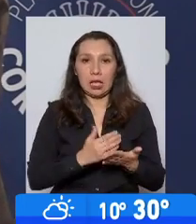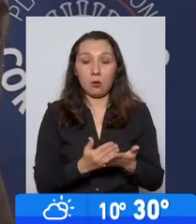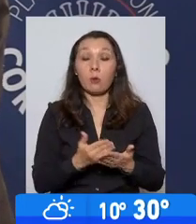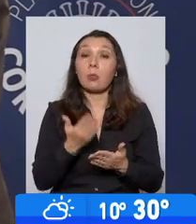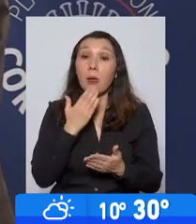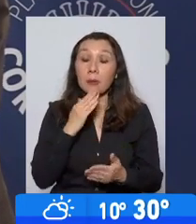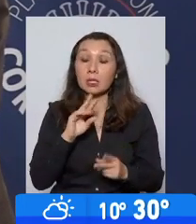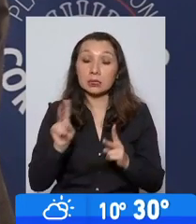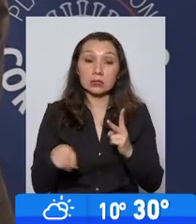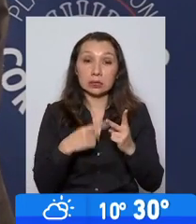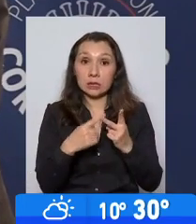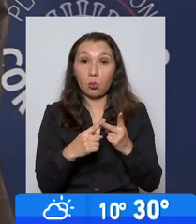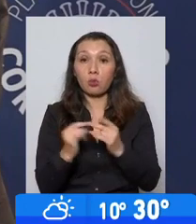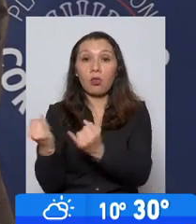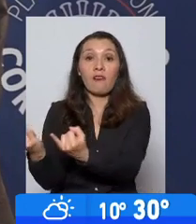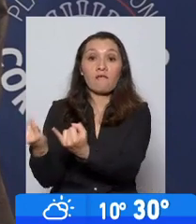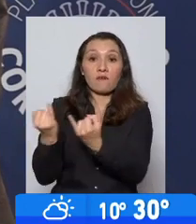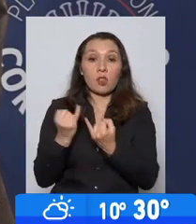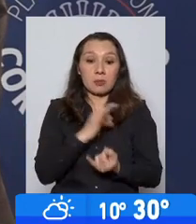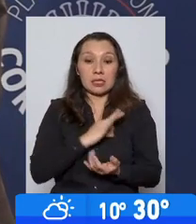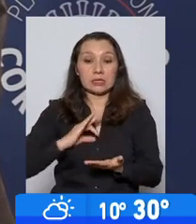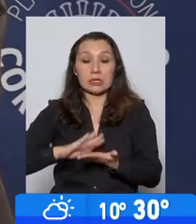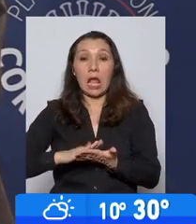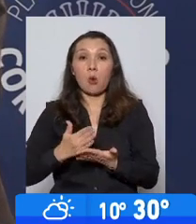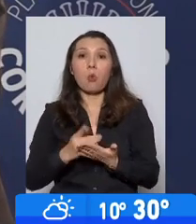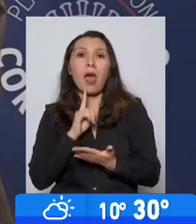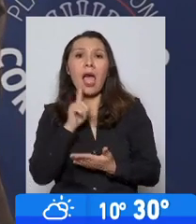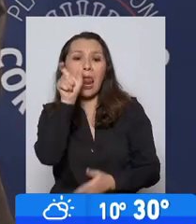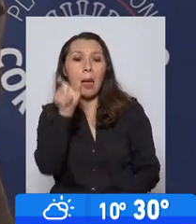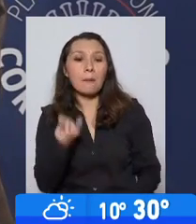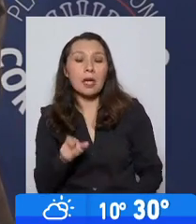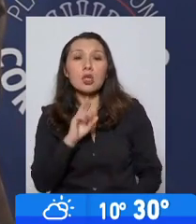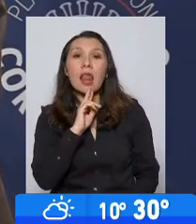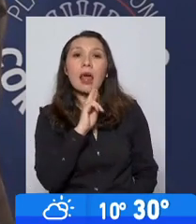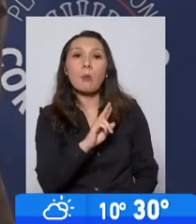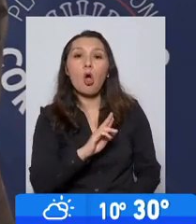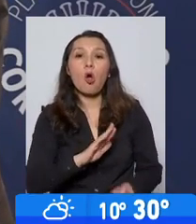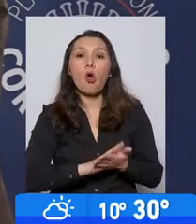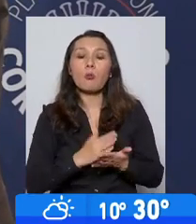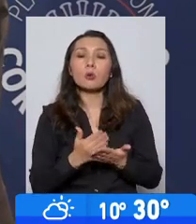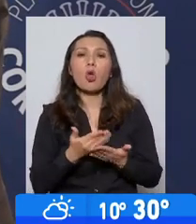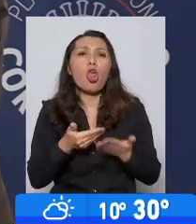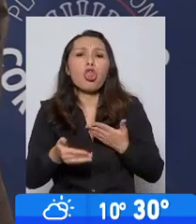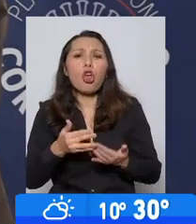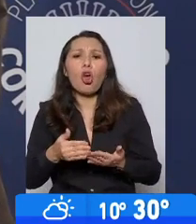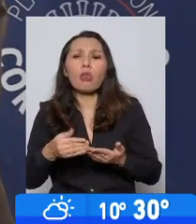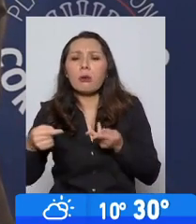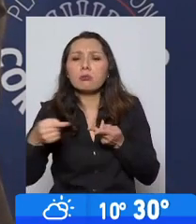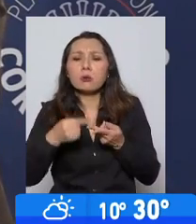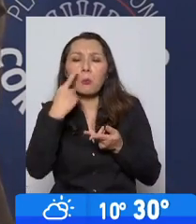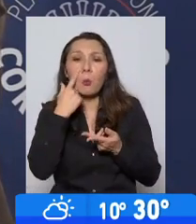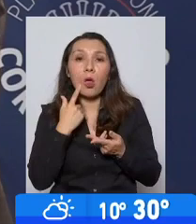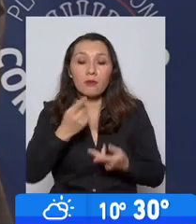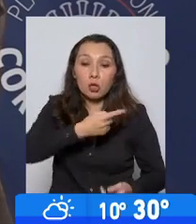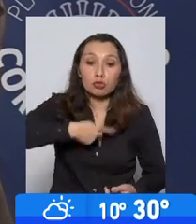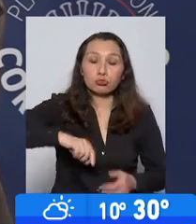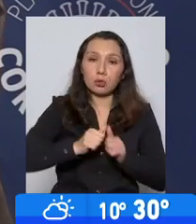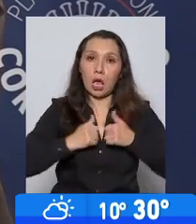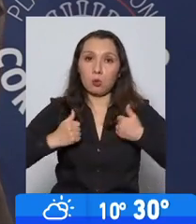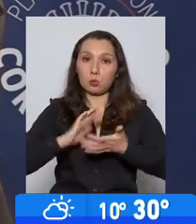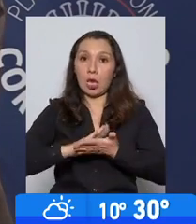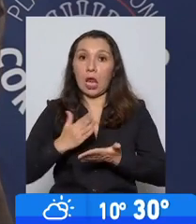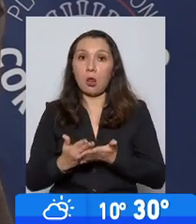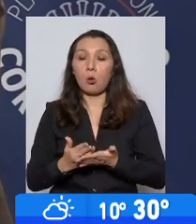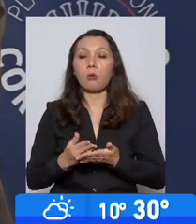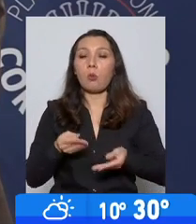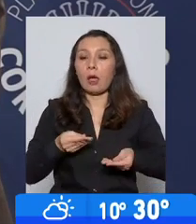se informe al Ministerio de Salud de la persona, el resultado, el origen, porque nosotros somos, la autoridad sanitaria es